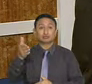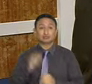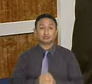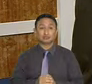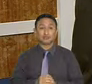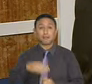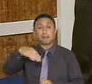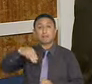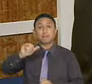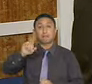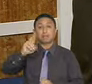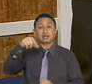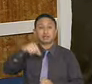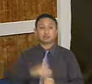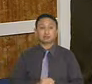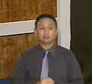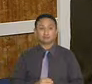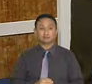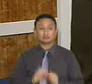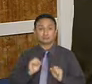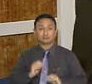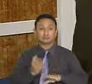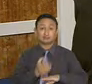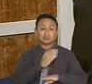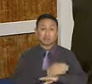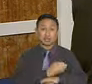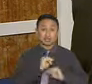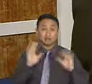Marilyn Jaramillo pero permítelo